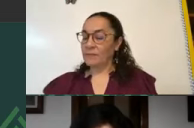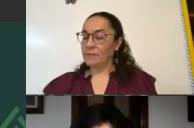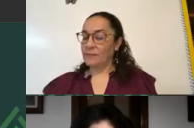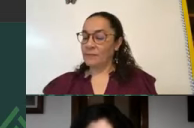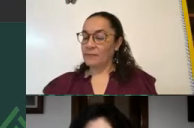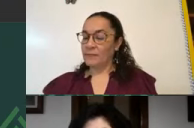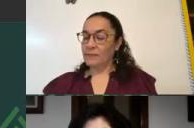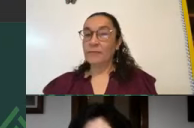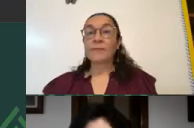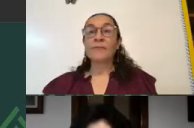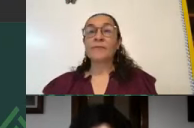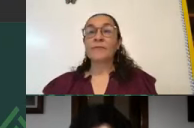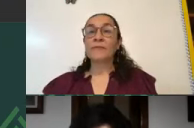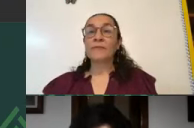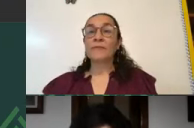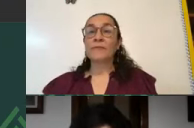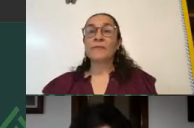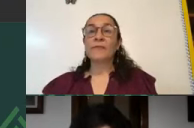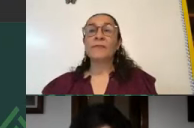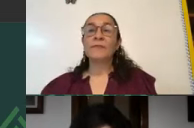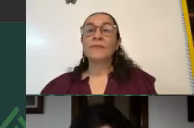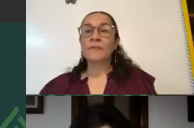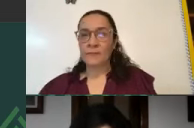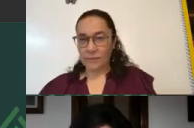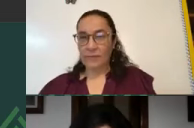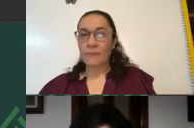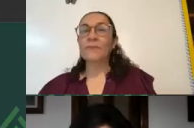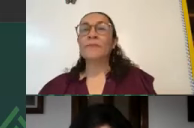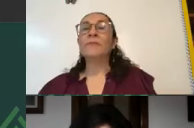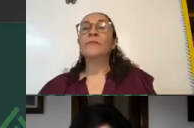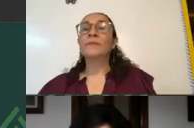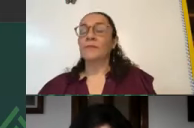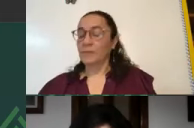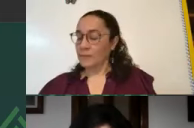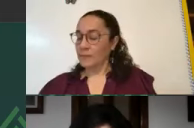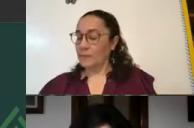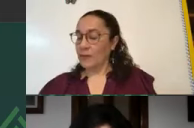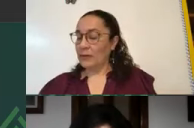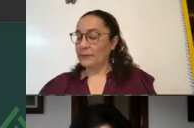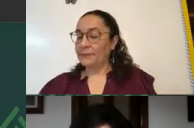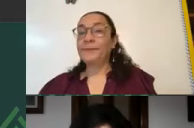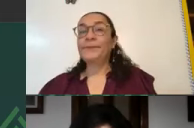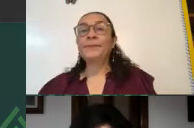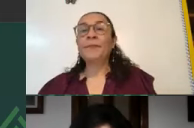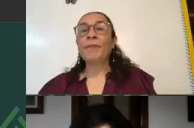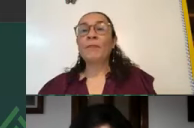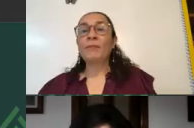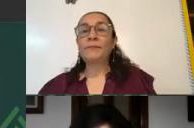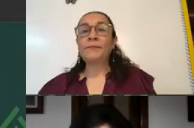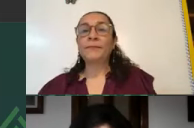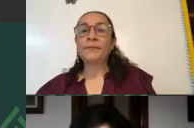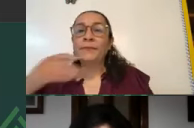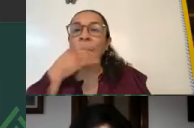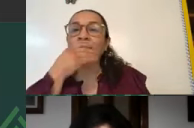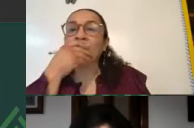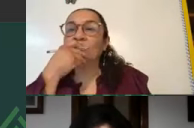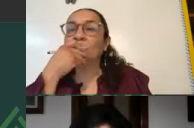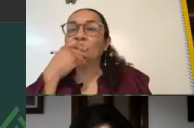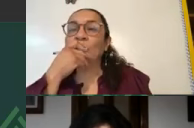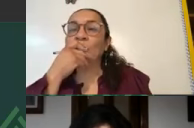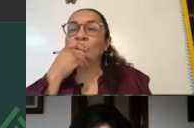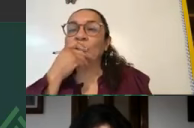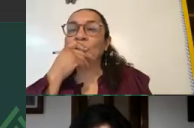De igual forma, se propone otorgar una condonación en el pago de los derechos por el suministro de agua, que se aplicaría inclusive con